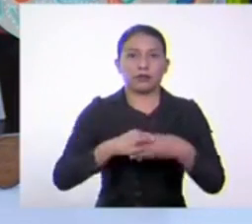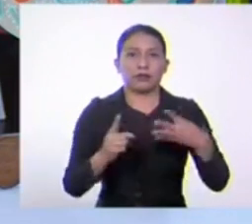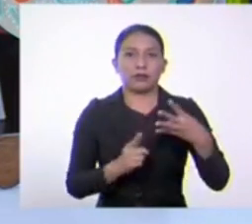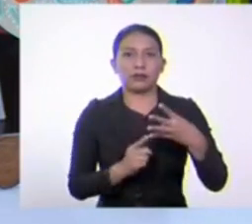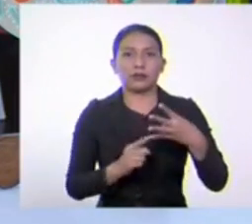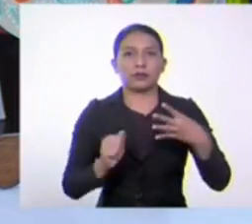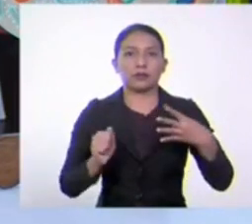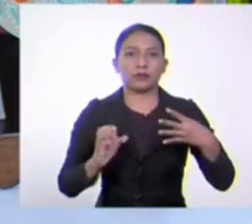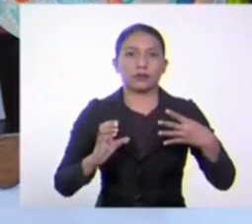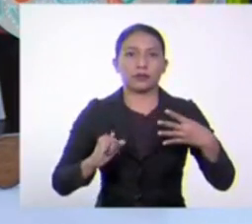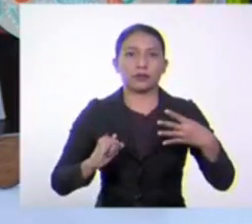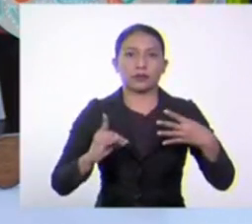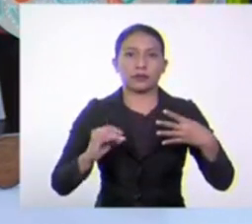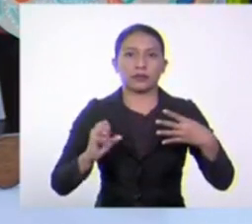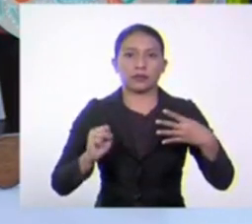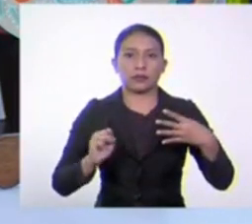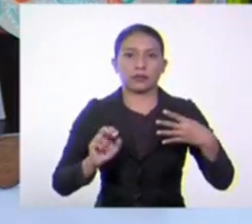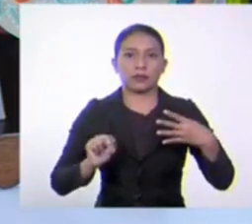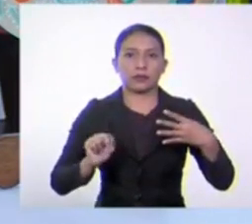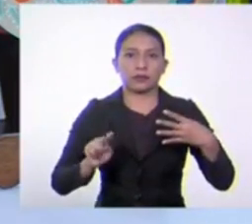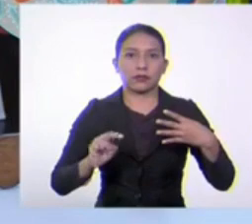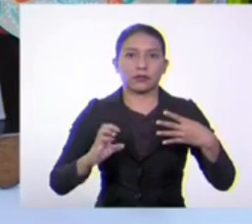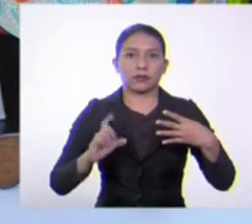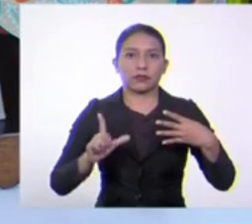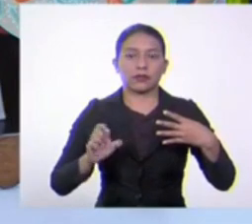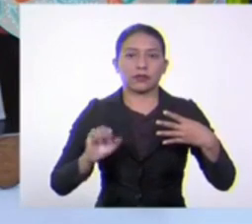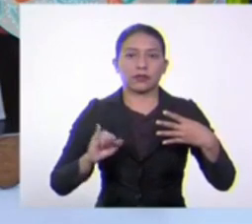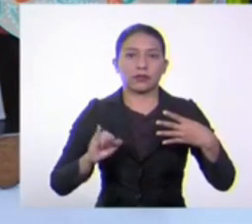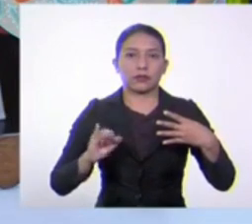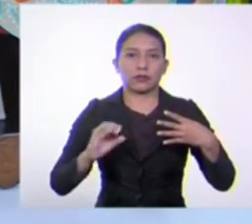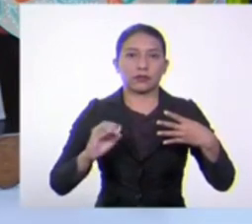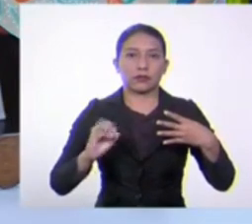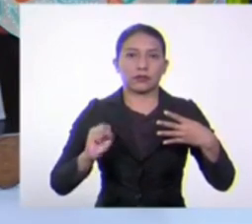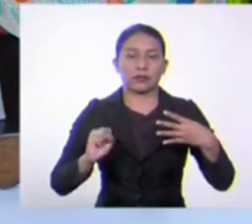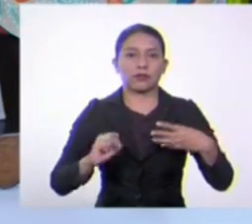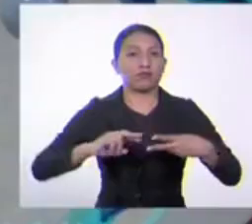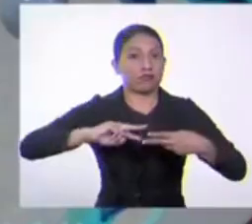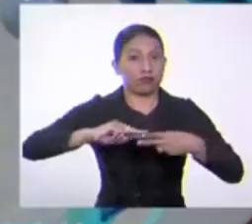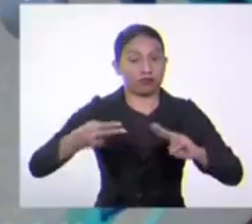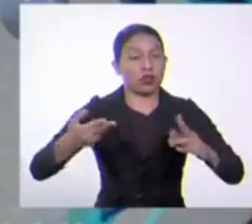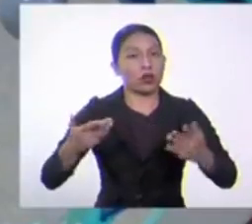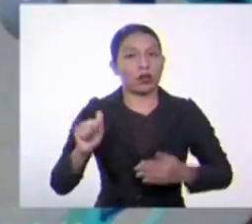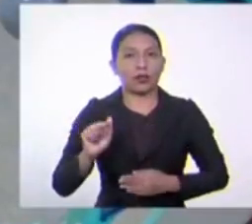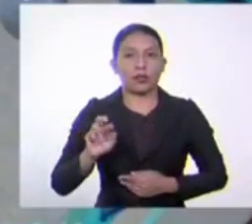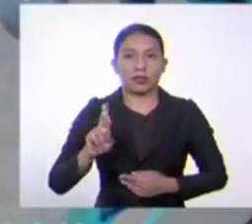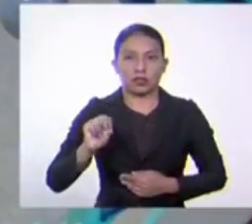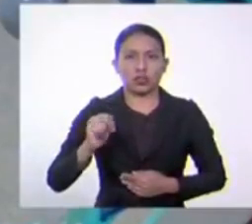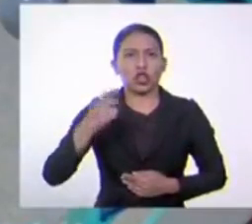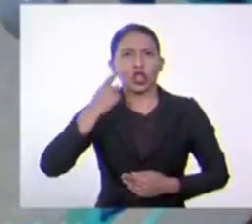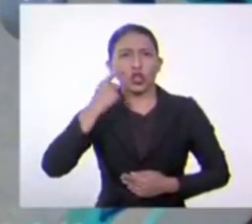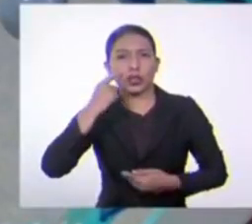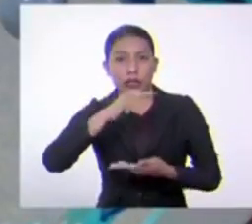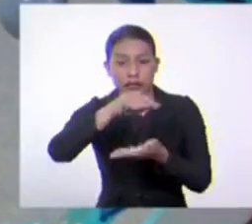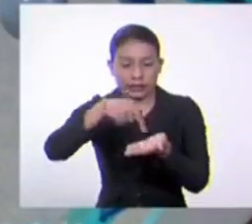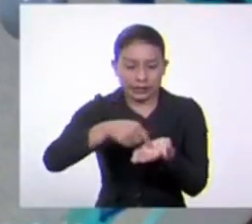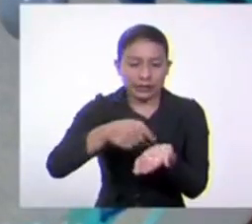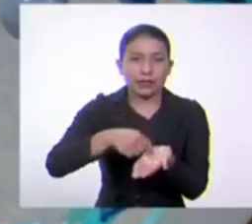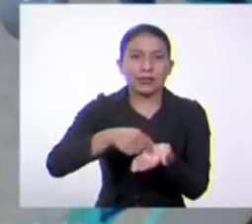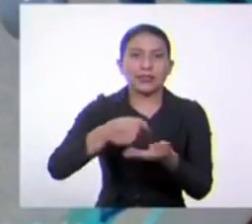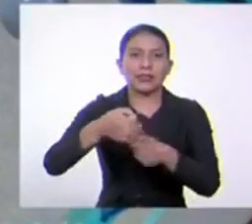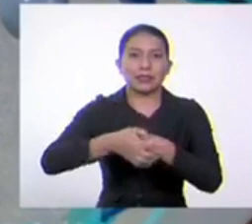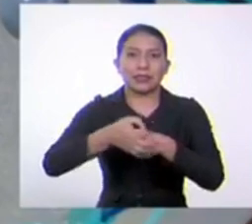Los ácidos nucleicos ADN y ARN se encuentran justo en el núcleo de las